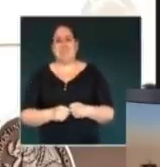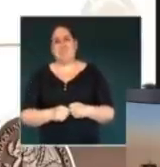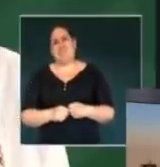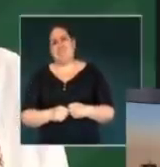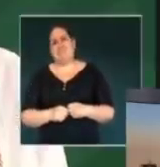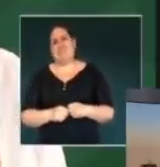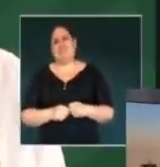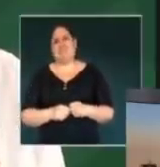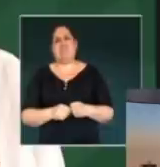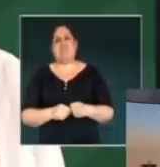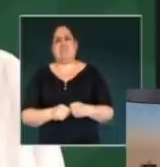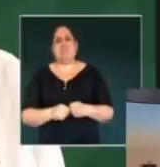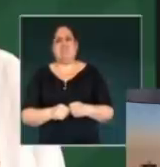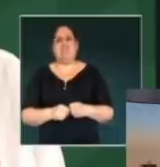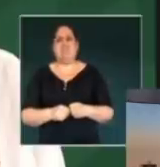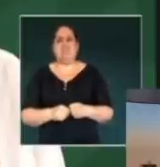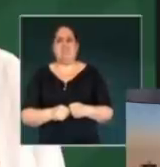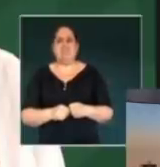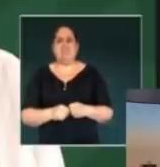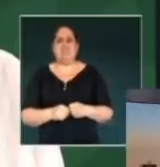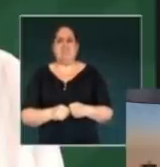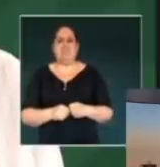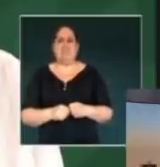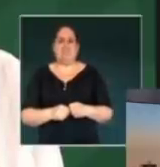a pesar de que